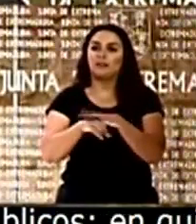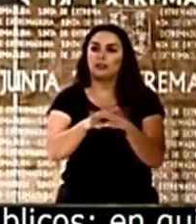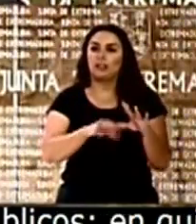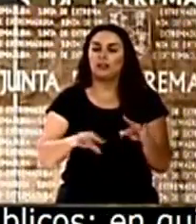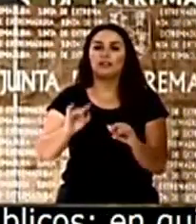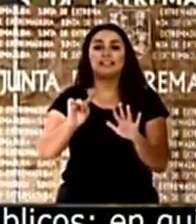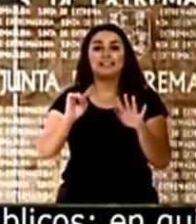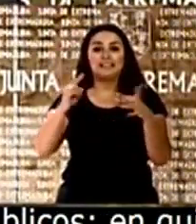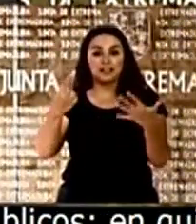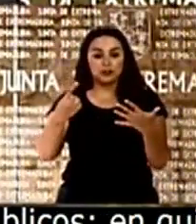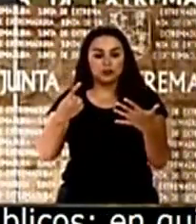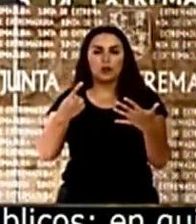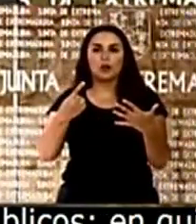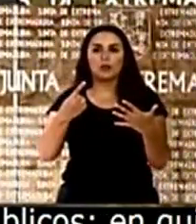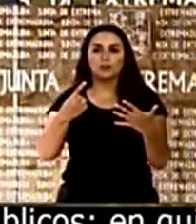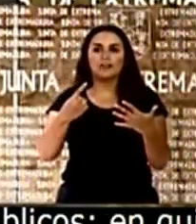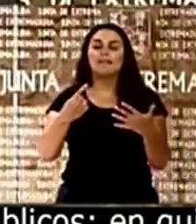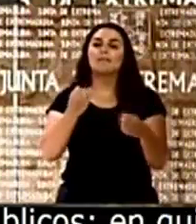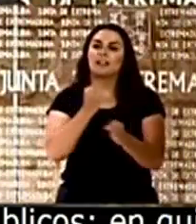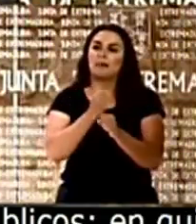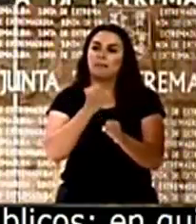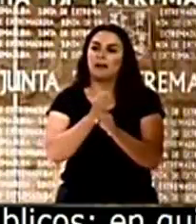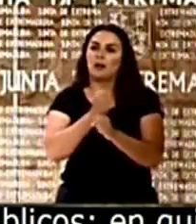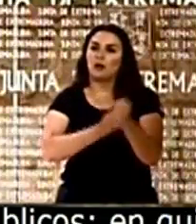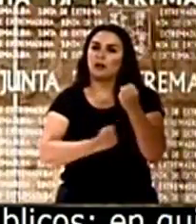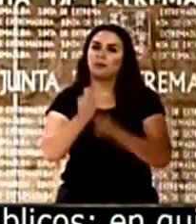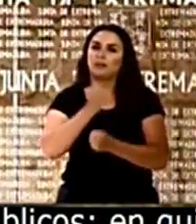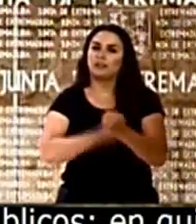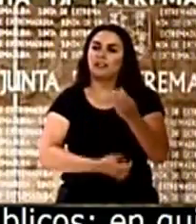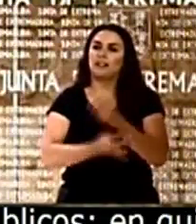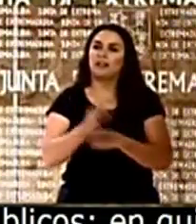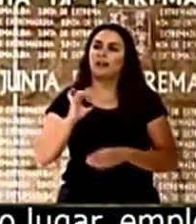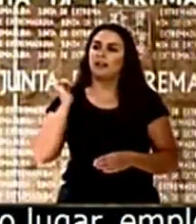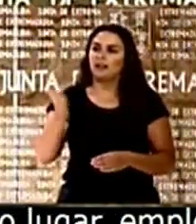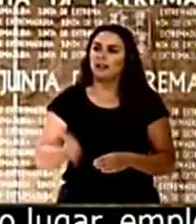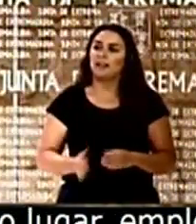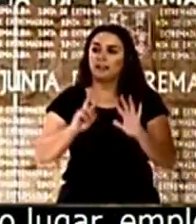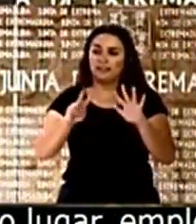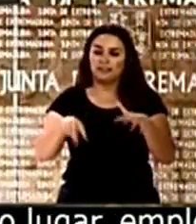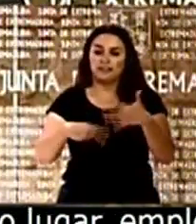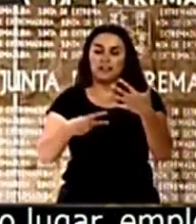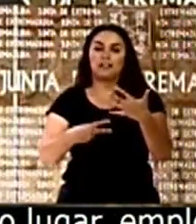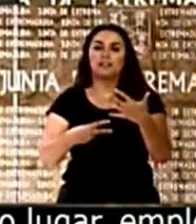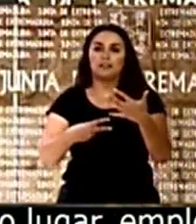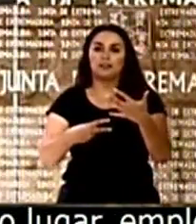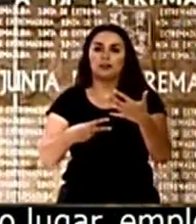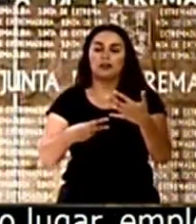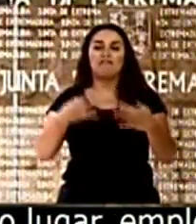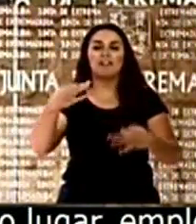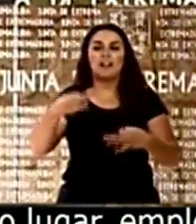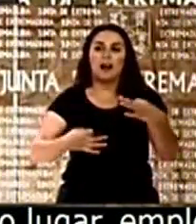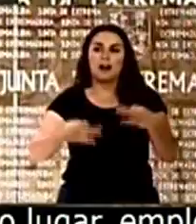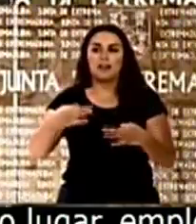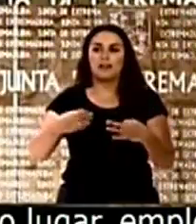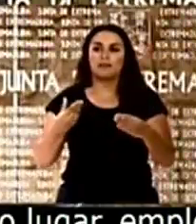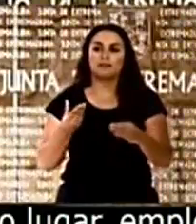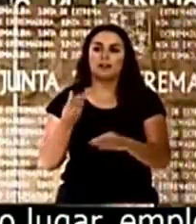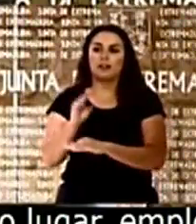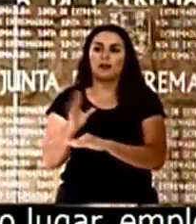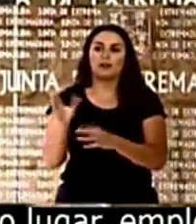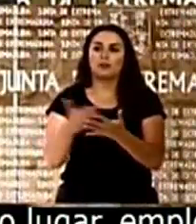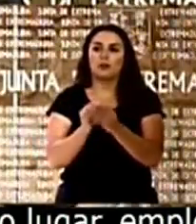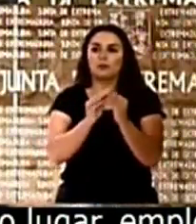sexto lugar, empleo, economía, generación de riqueza. Y en séptimo lugar, fiscalidad y financiación. ¿Qué tienen